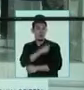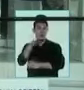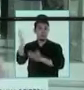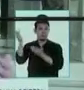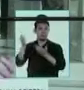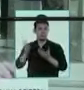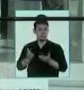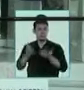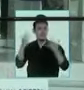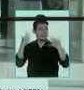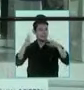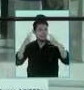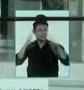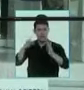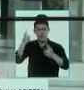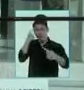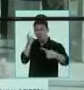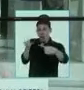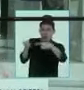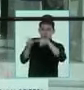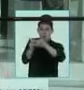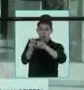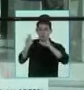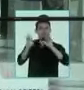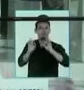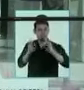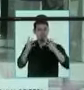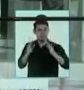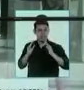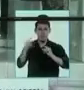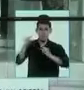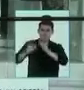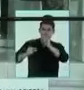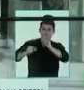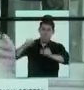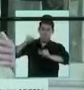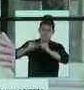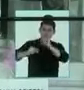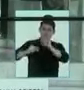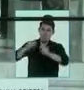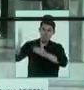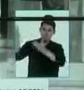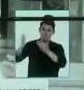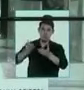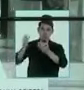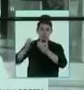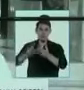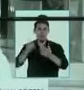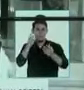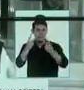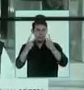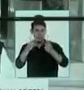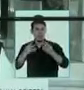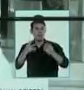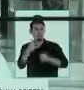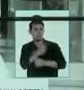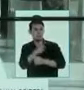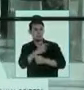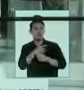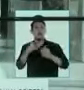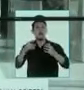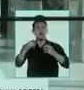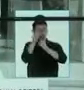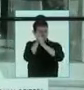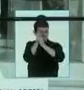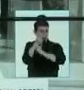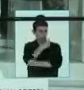Europa, a diferencia de la vacuna Sinopharm, que no está homologada en Europa, por dar un ejemplo. Sinopharm, ¿cuántos países del mundo se